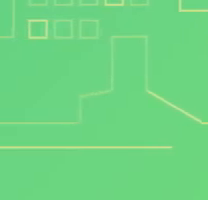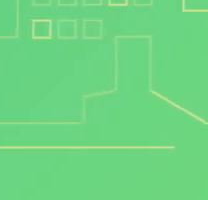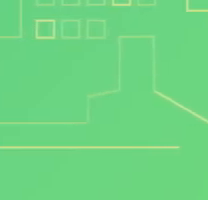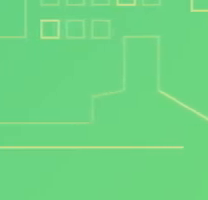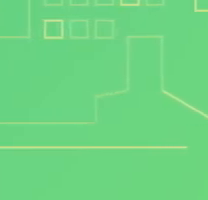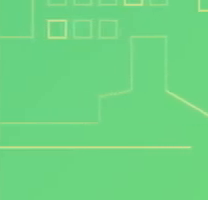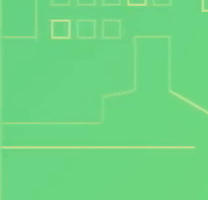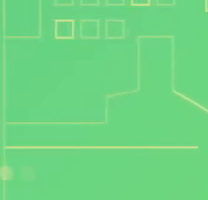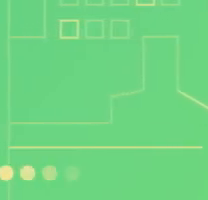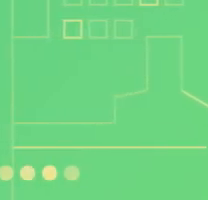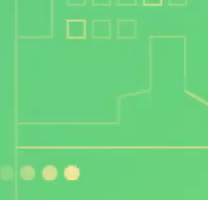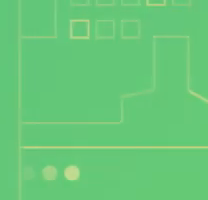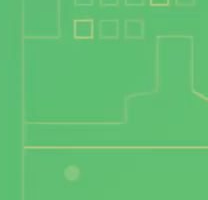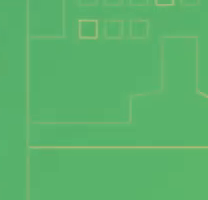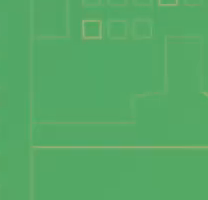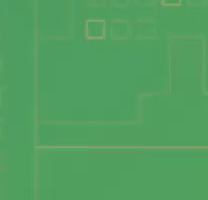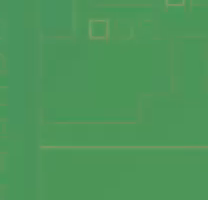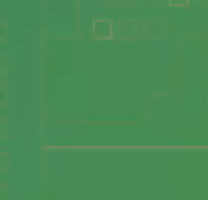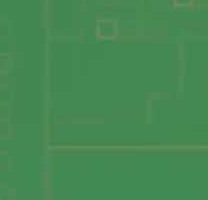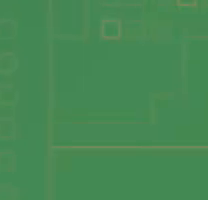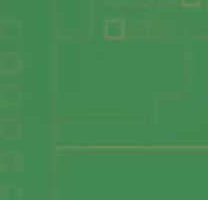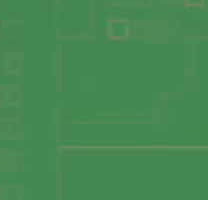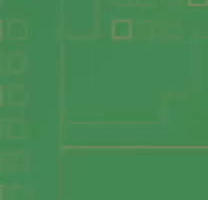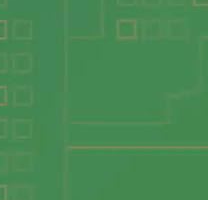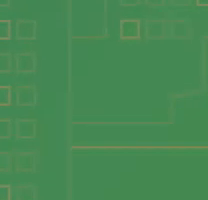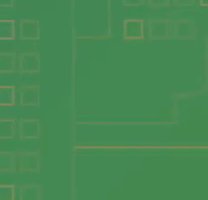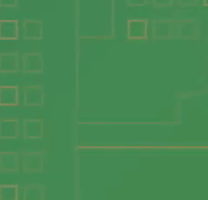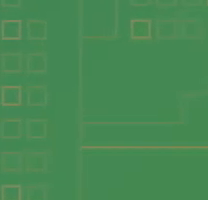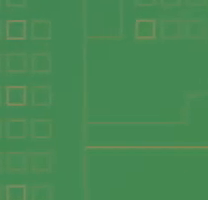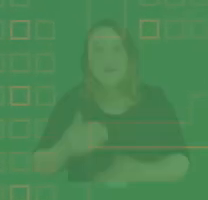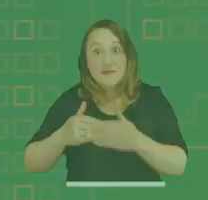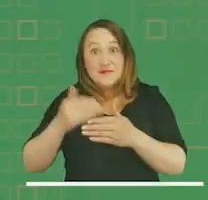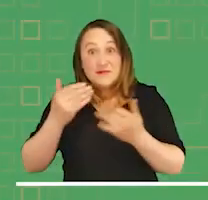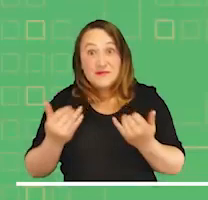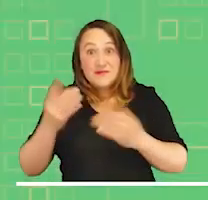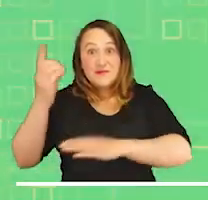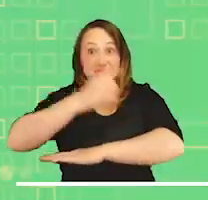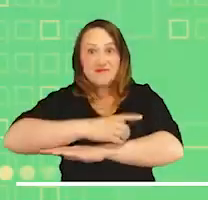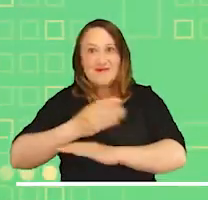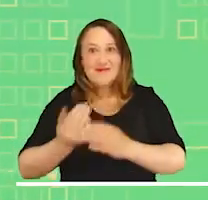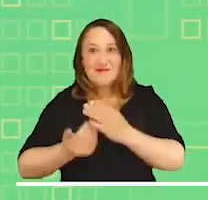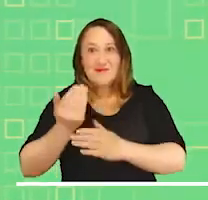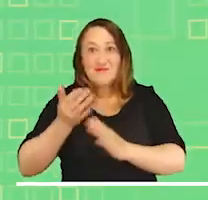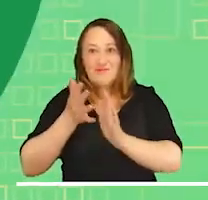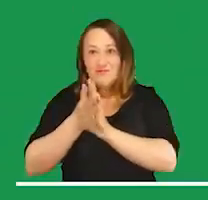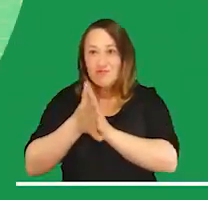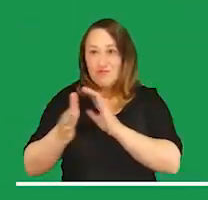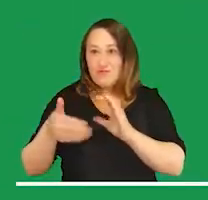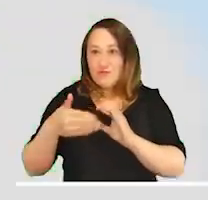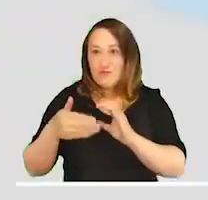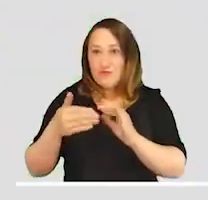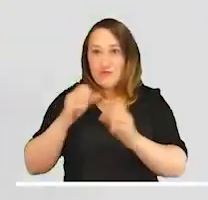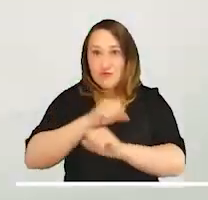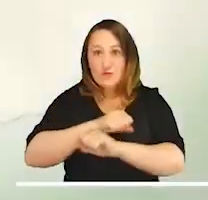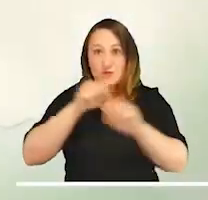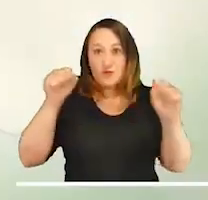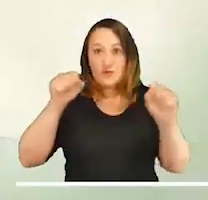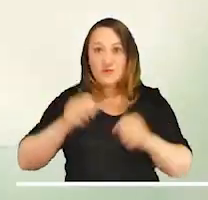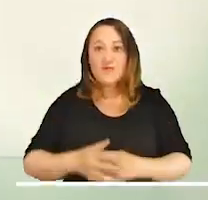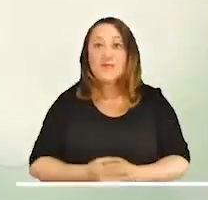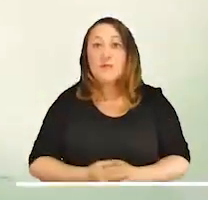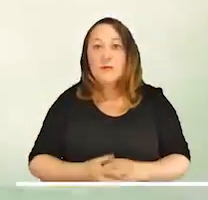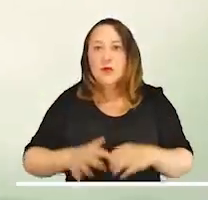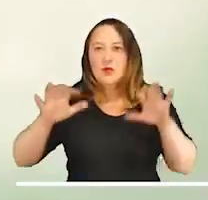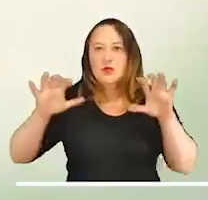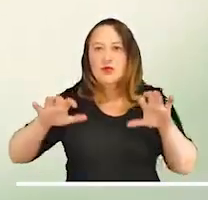Iniciamos este nuevo día con nuestro habitual recorrido meteorológico de la mañana. Salvo por las lloviznas locales previstas